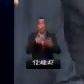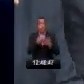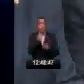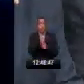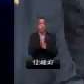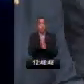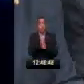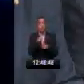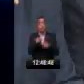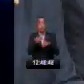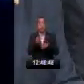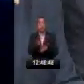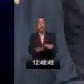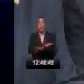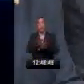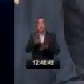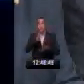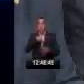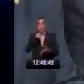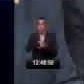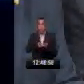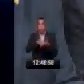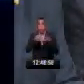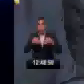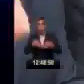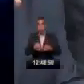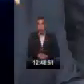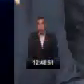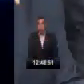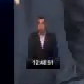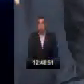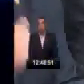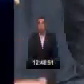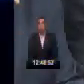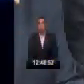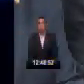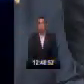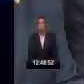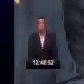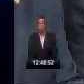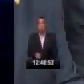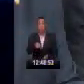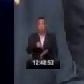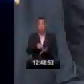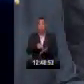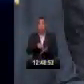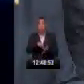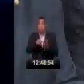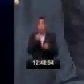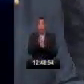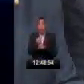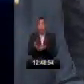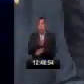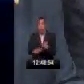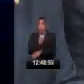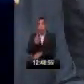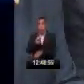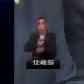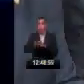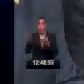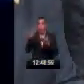acciones ejecutadas por la Corte Constitucional del país. Esas acciones de